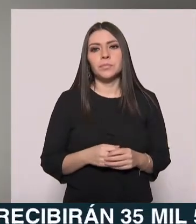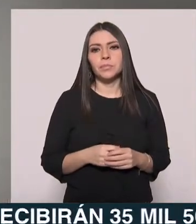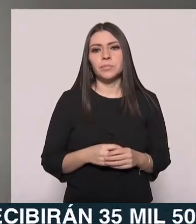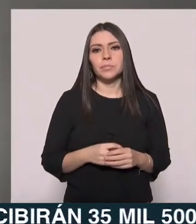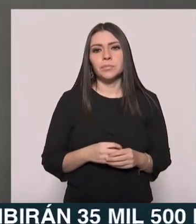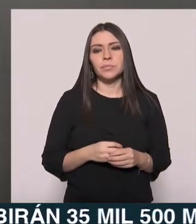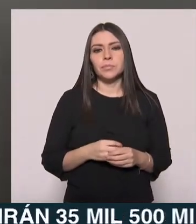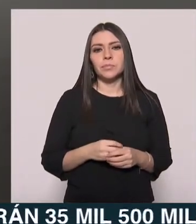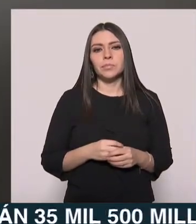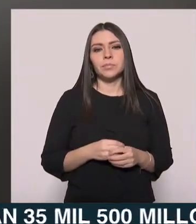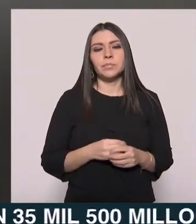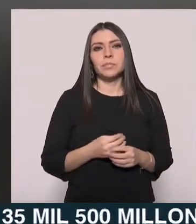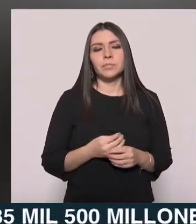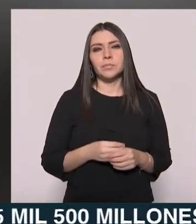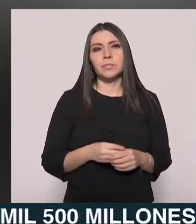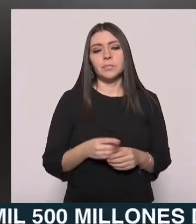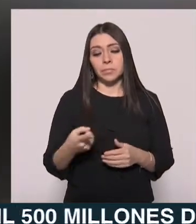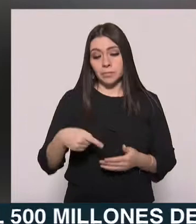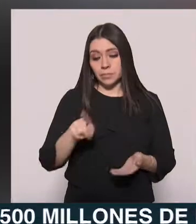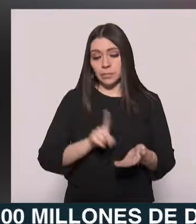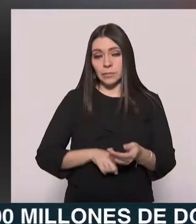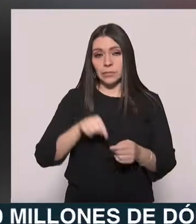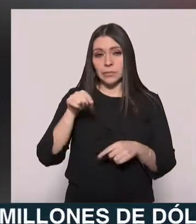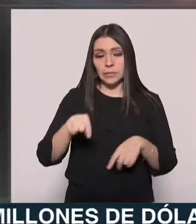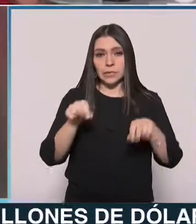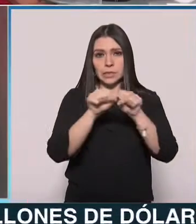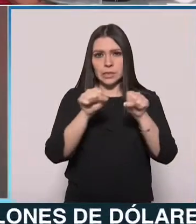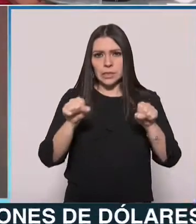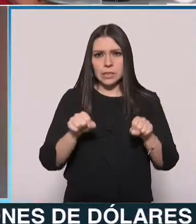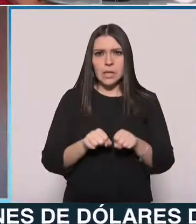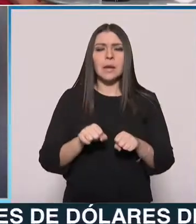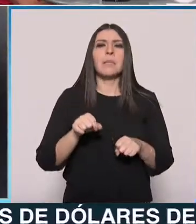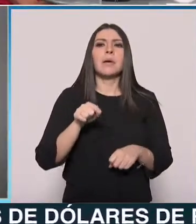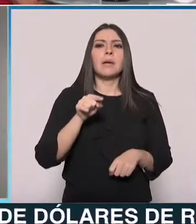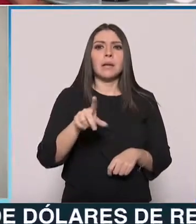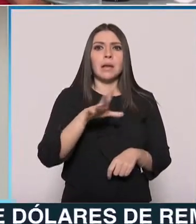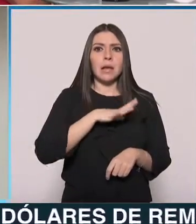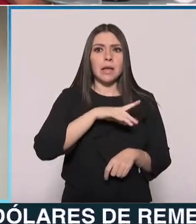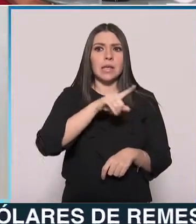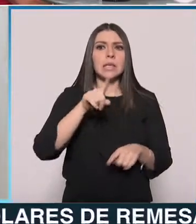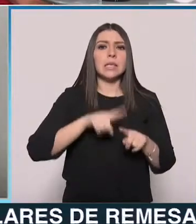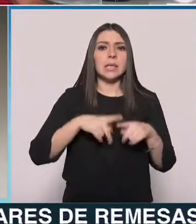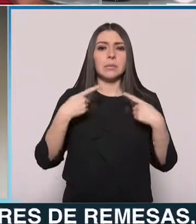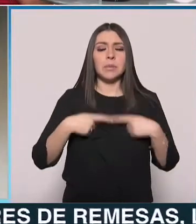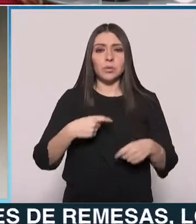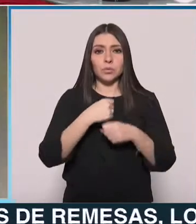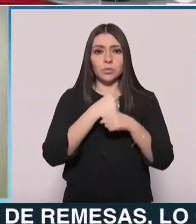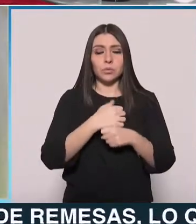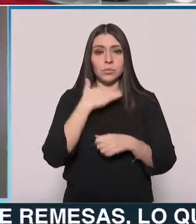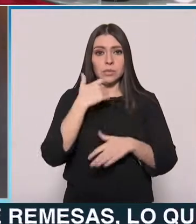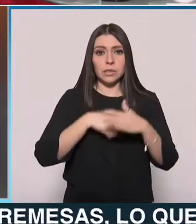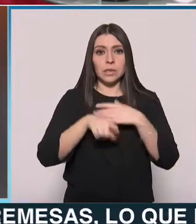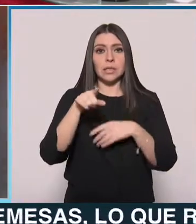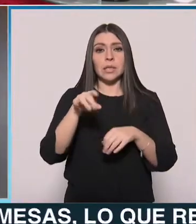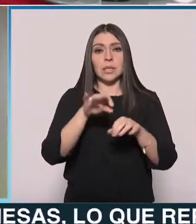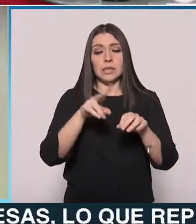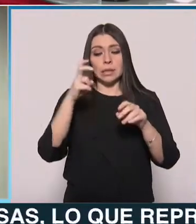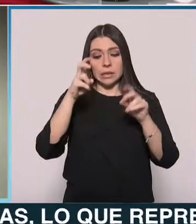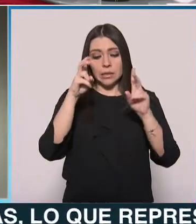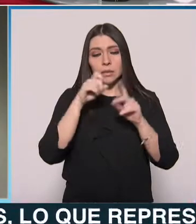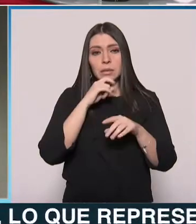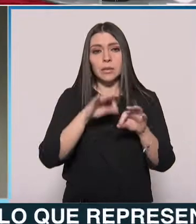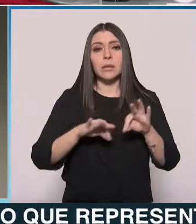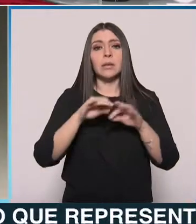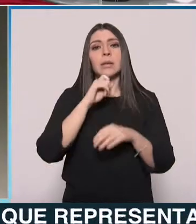sistema nacional se ha tomado en cuenta a las víctimas de la corrupción, también son parte importante de este tema y que además hay que decirlo, pues el tema